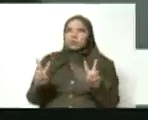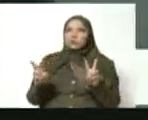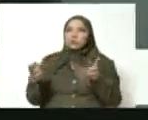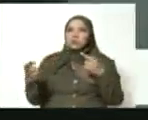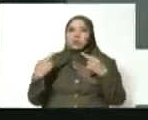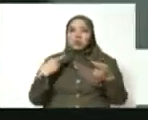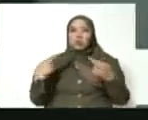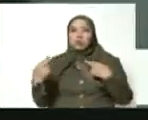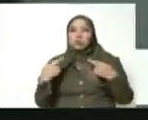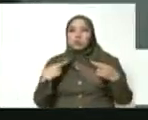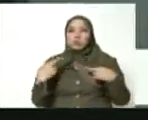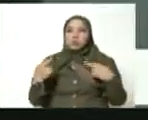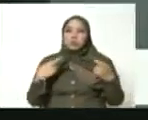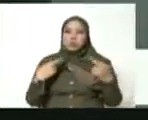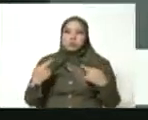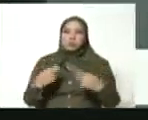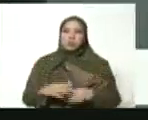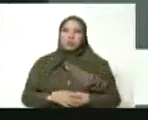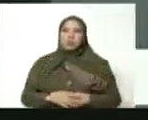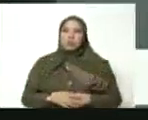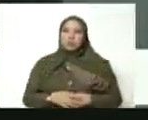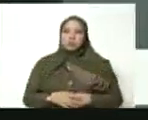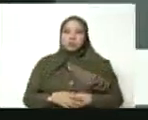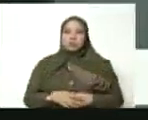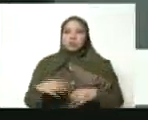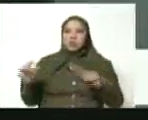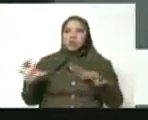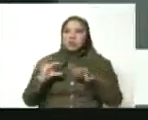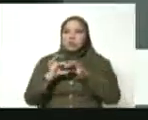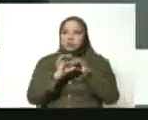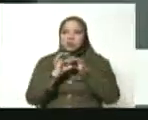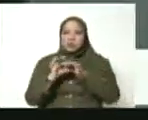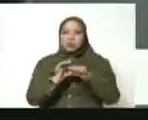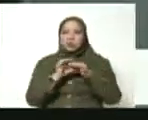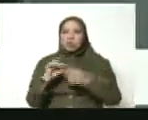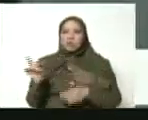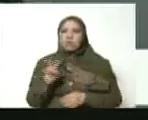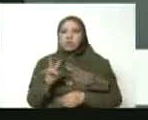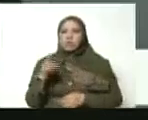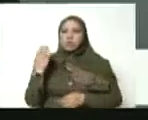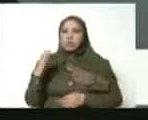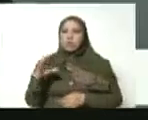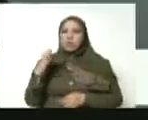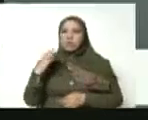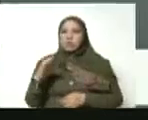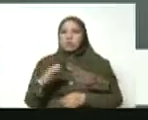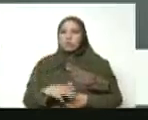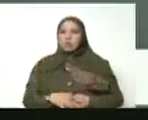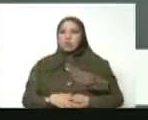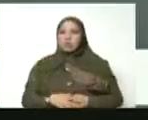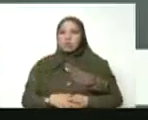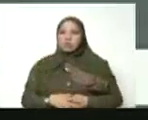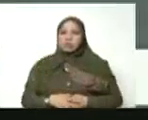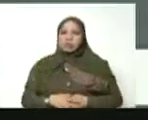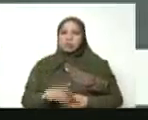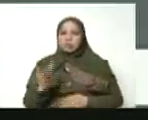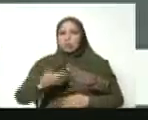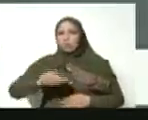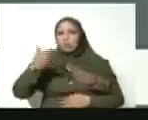relaciones nuevamente, este pacto histórico que están haciendo nuevamente Venezuela y Colombia? Yo pensé que esto es sumamente trascendente,